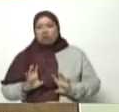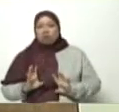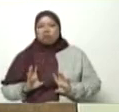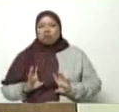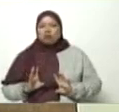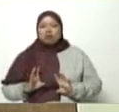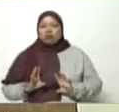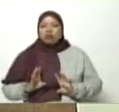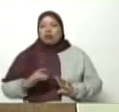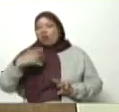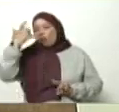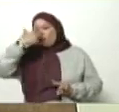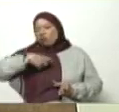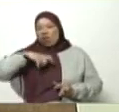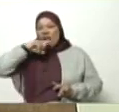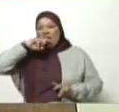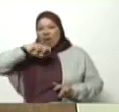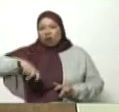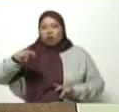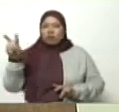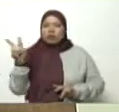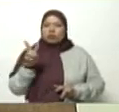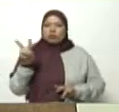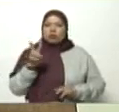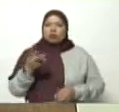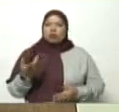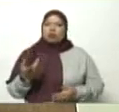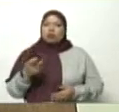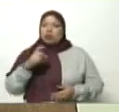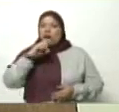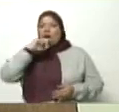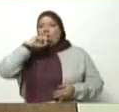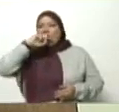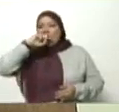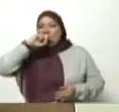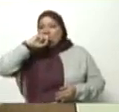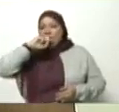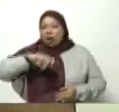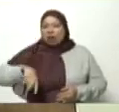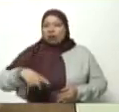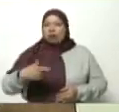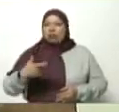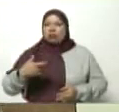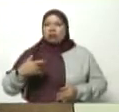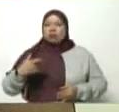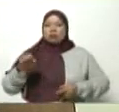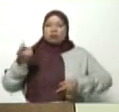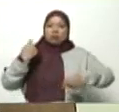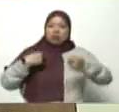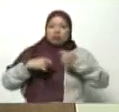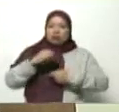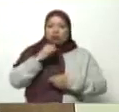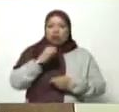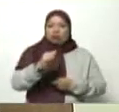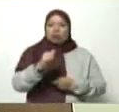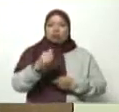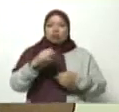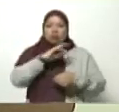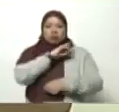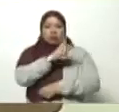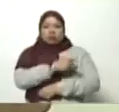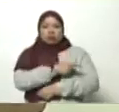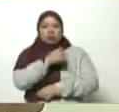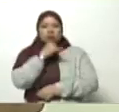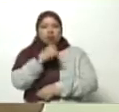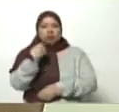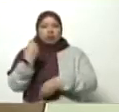Es un tema personal contra Venezuela. El odio que siente contra nuestro país y la manipulación y la forma